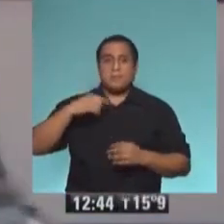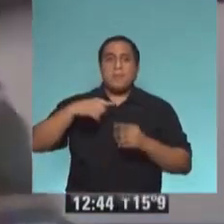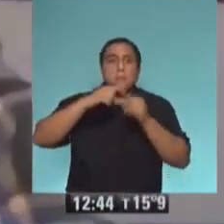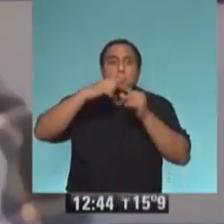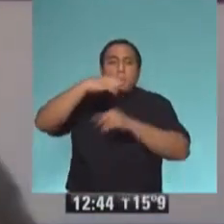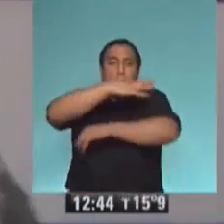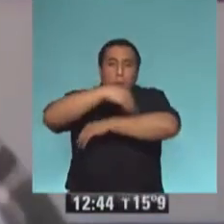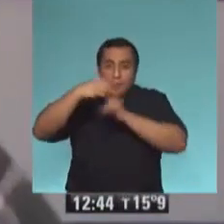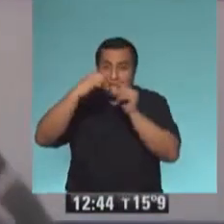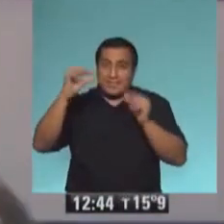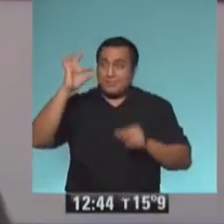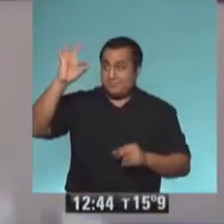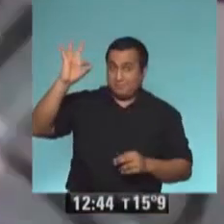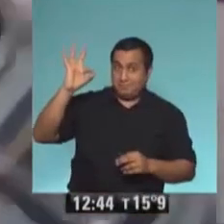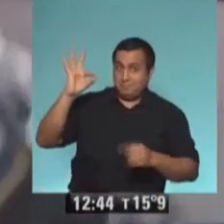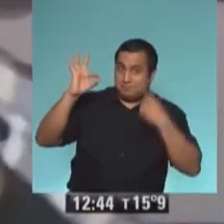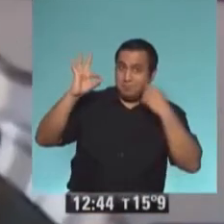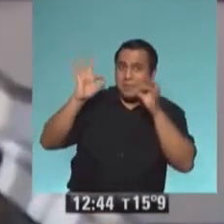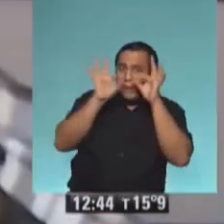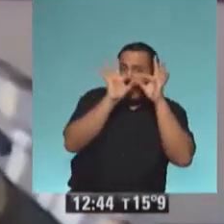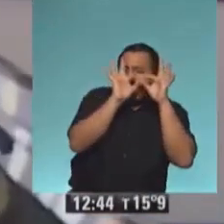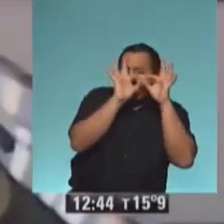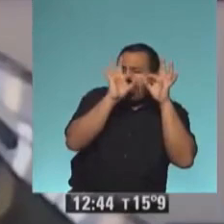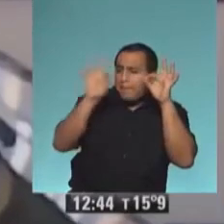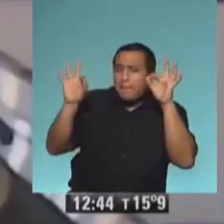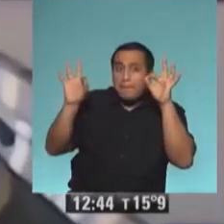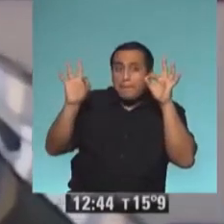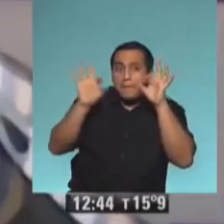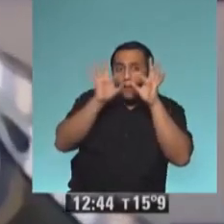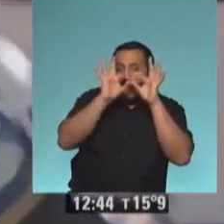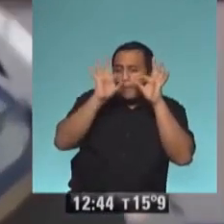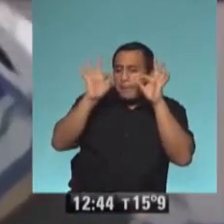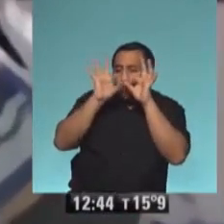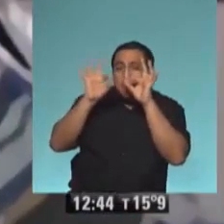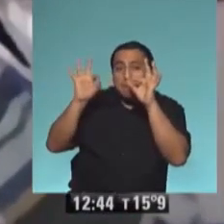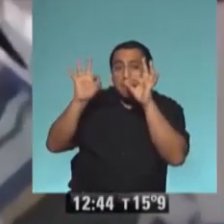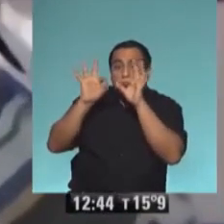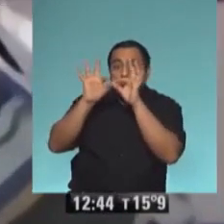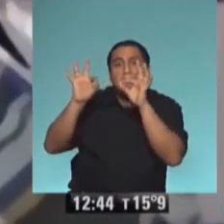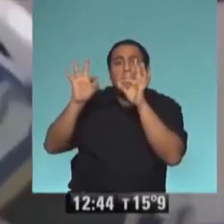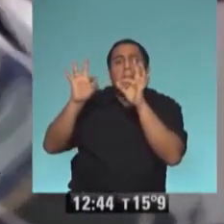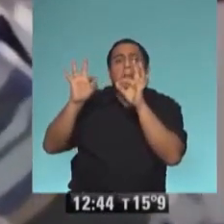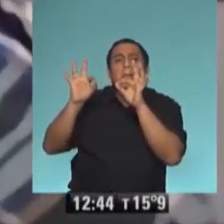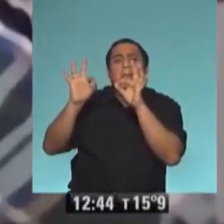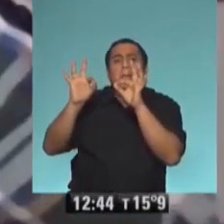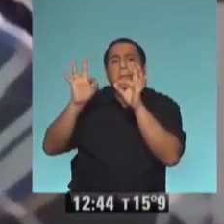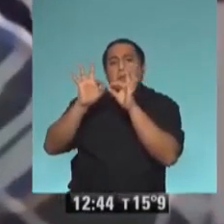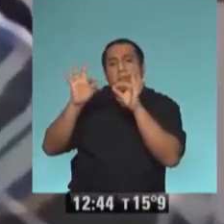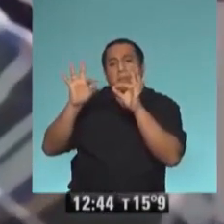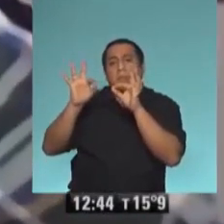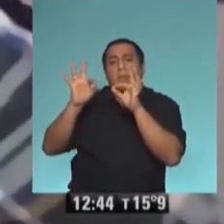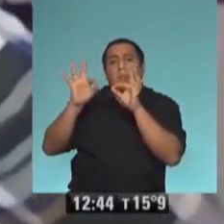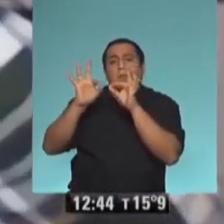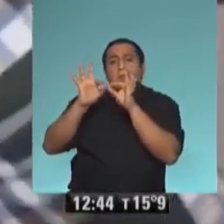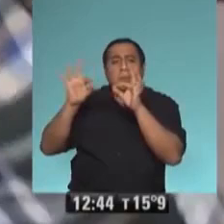mesa. Sí. En esta estructura, ¿no? Sí. Está esta parte, que es el cálamo, que es donde, vamos a decir, crecen como si fuera... Es una